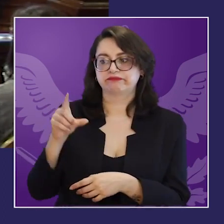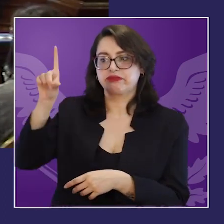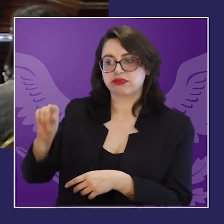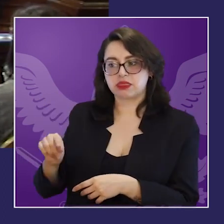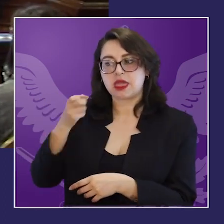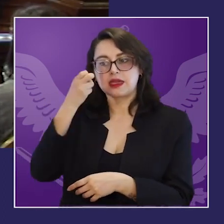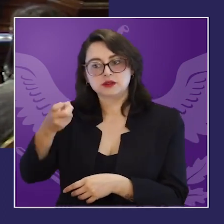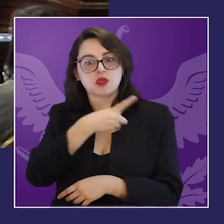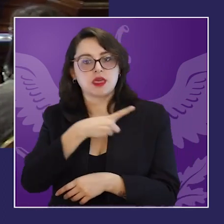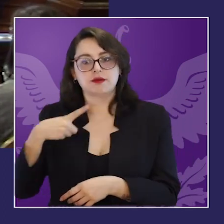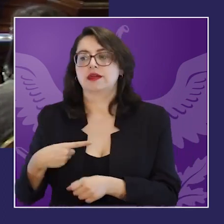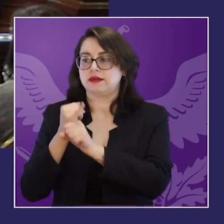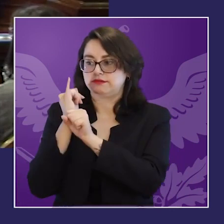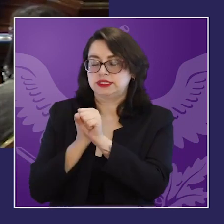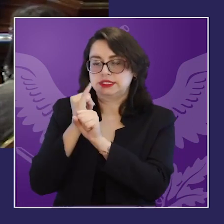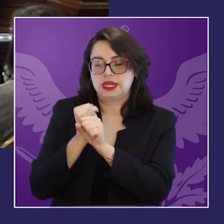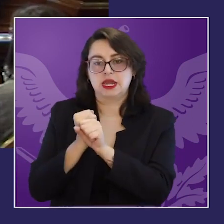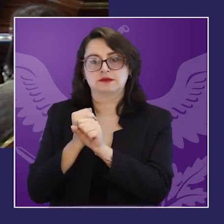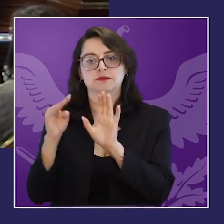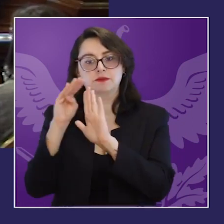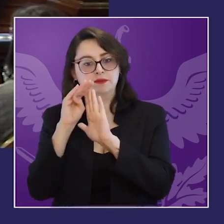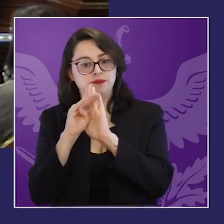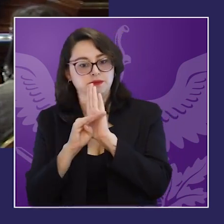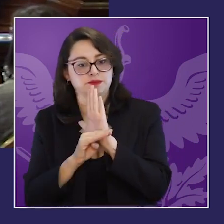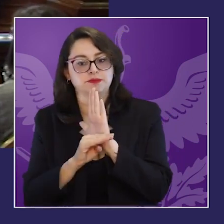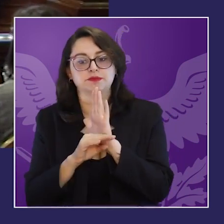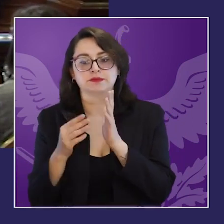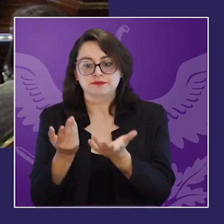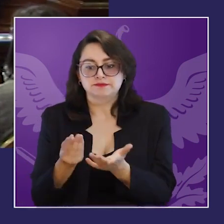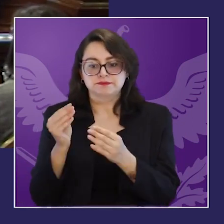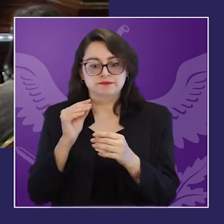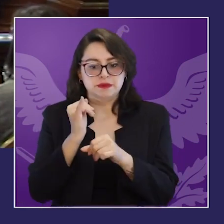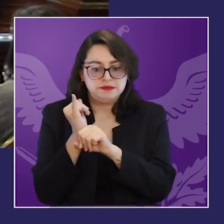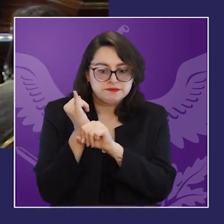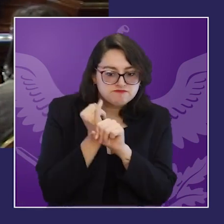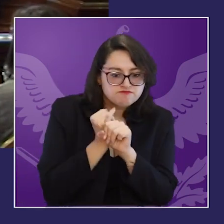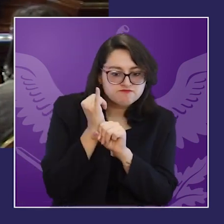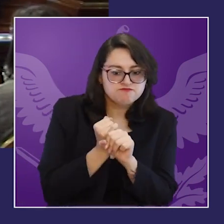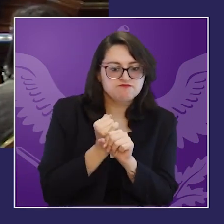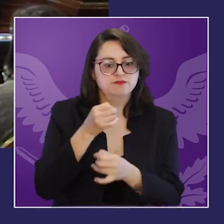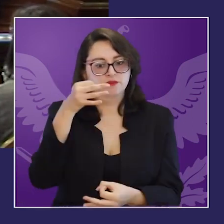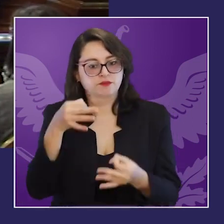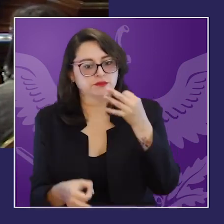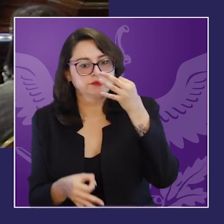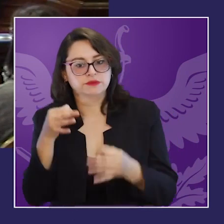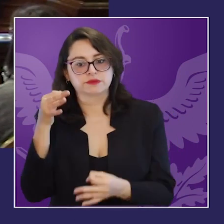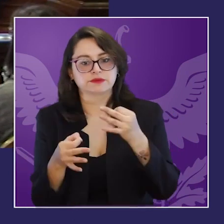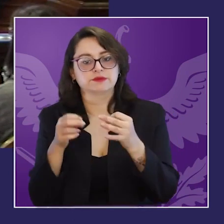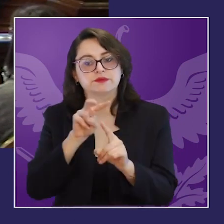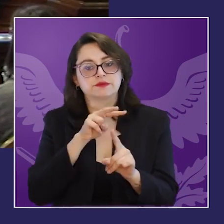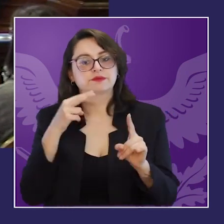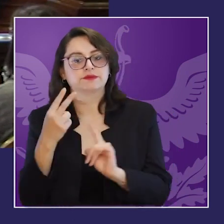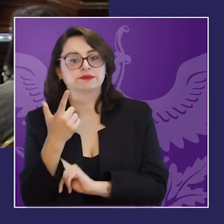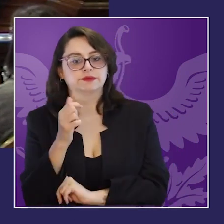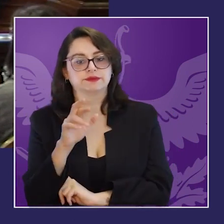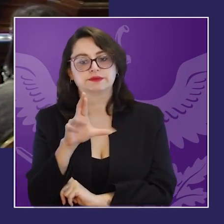mujeres por razón de género. Estos protocolos deben desarrollar la investigación de los